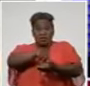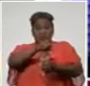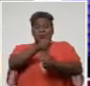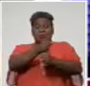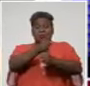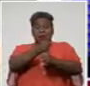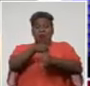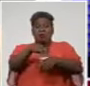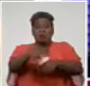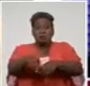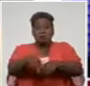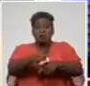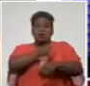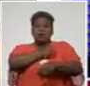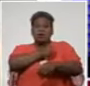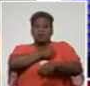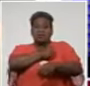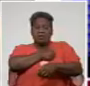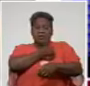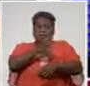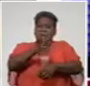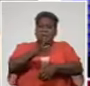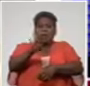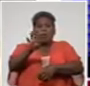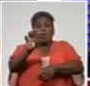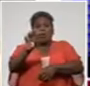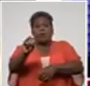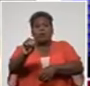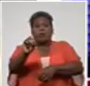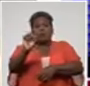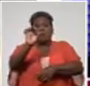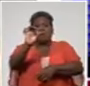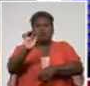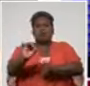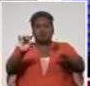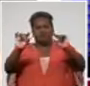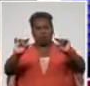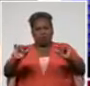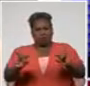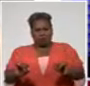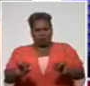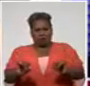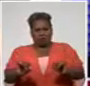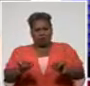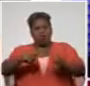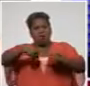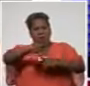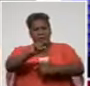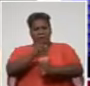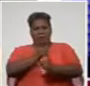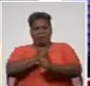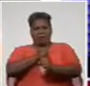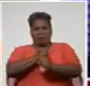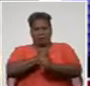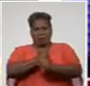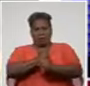para que casi el 40%, es decir, reducir considerablemente y el 42% se han acogido